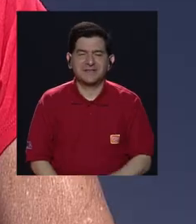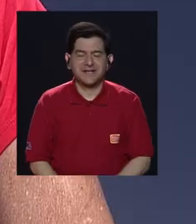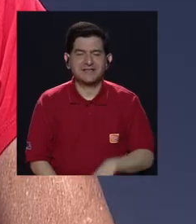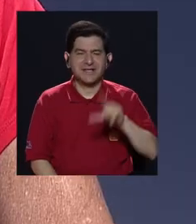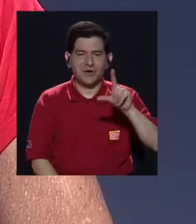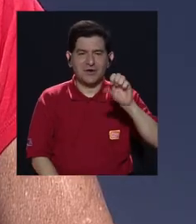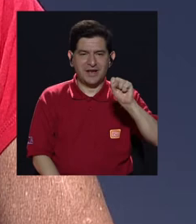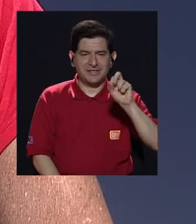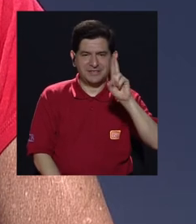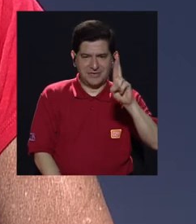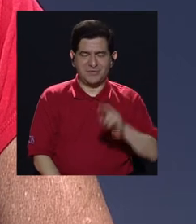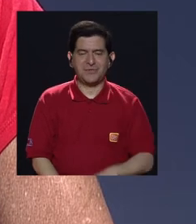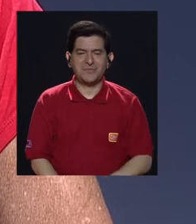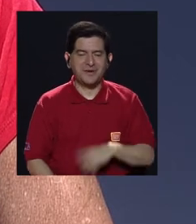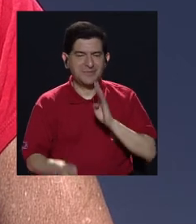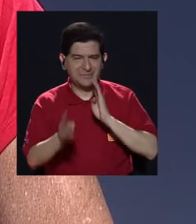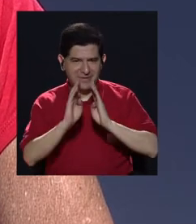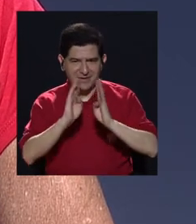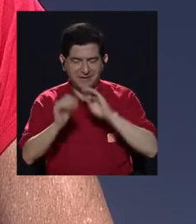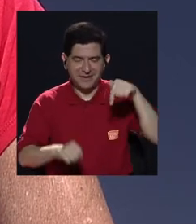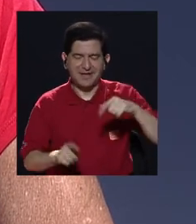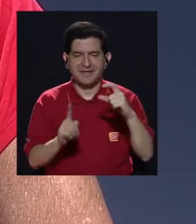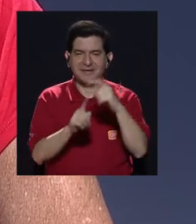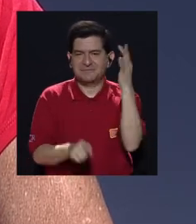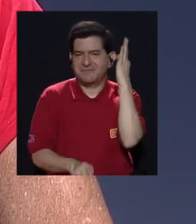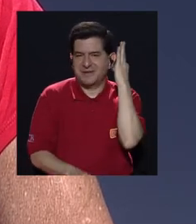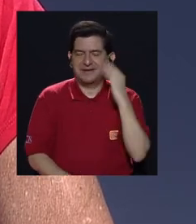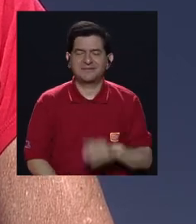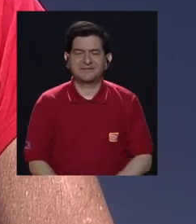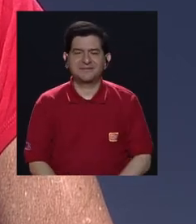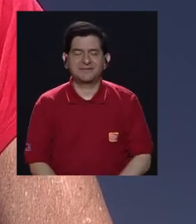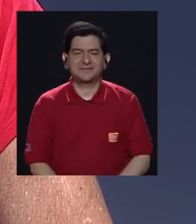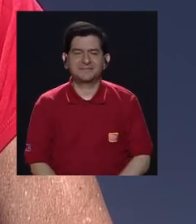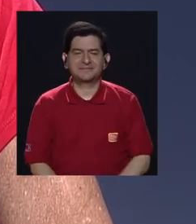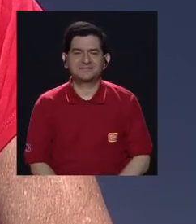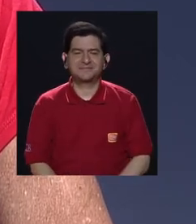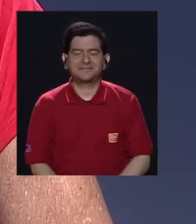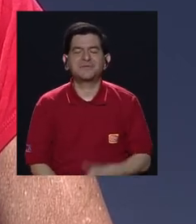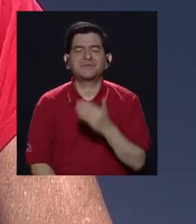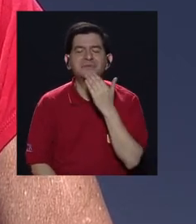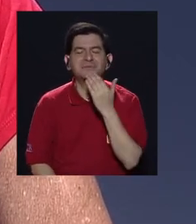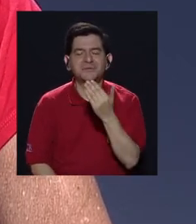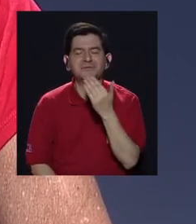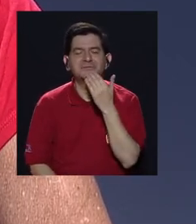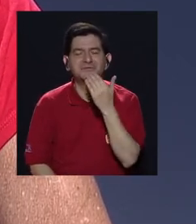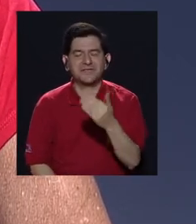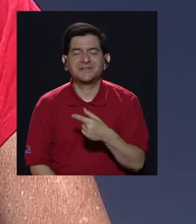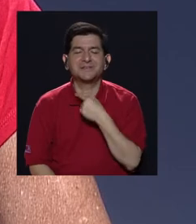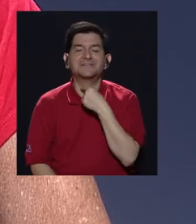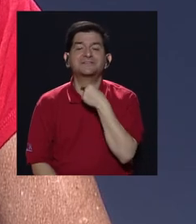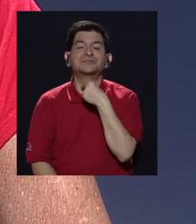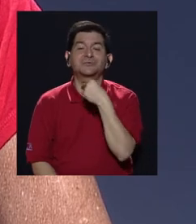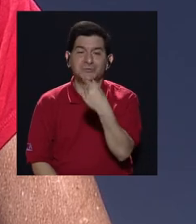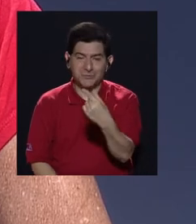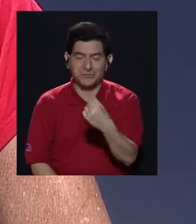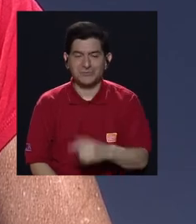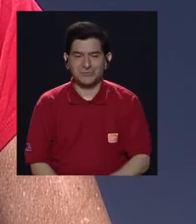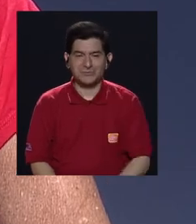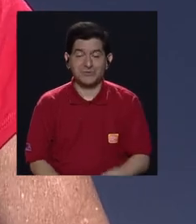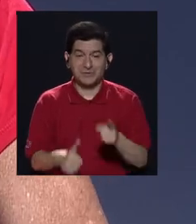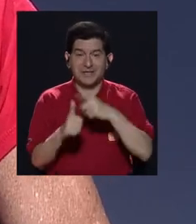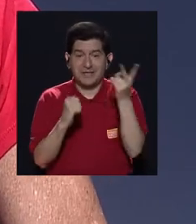señora lorena sanromán por esta conversación en palabra de mujer gabriela muchas gracias y es un gusto